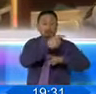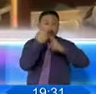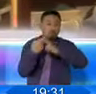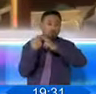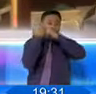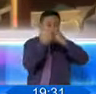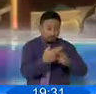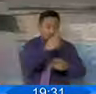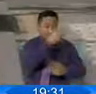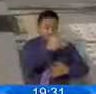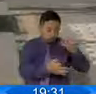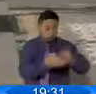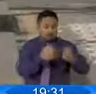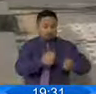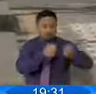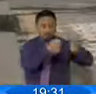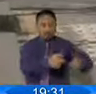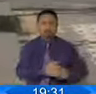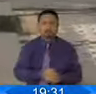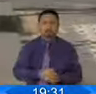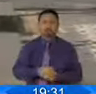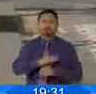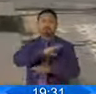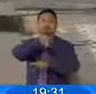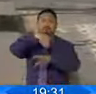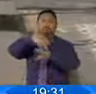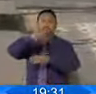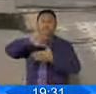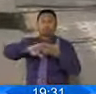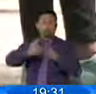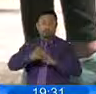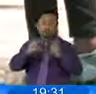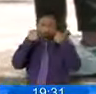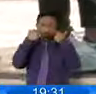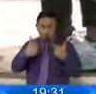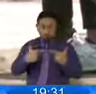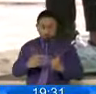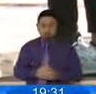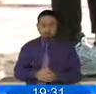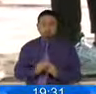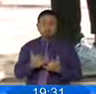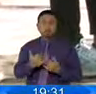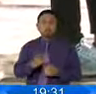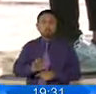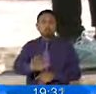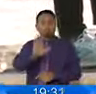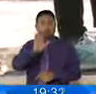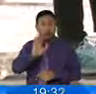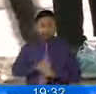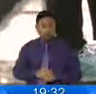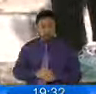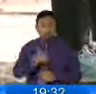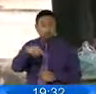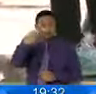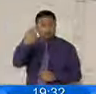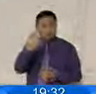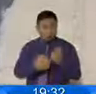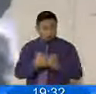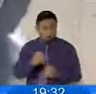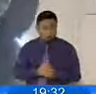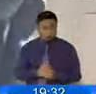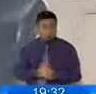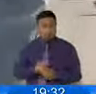que actúe el aparato de justicia. Por acá, por Machachi, la comunidad está en alerta, al tiempo que advirtió que de haber una próxima